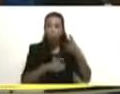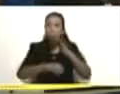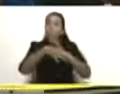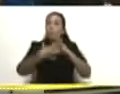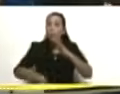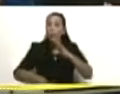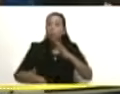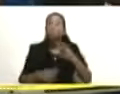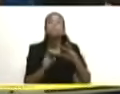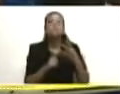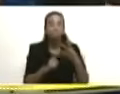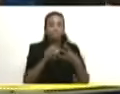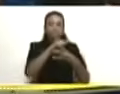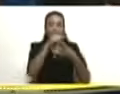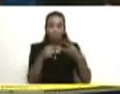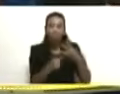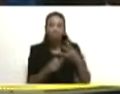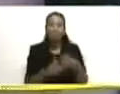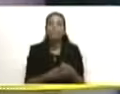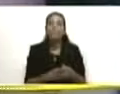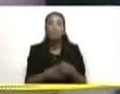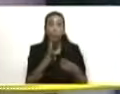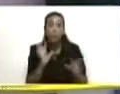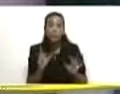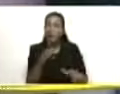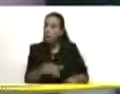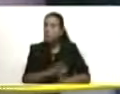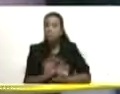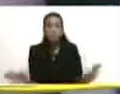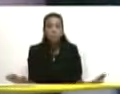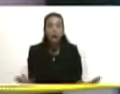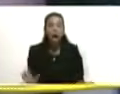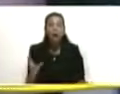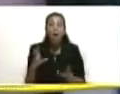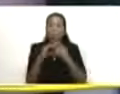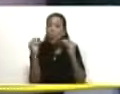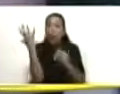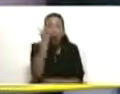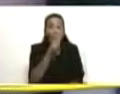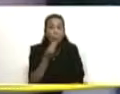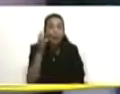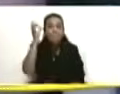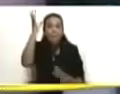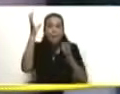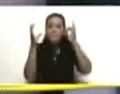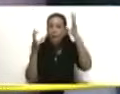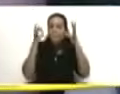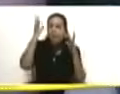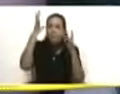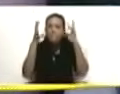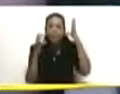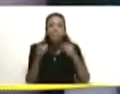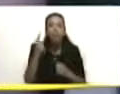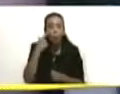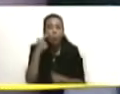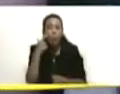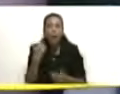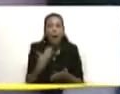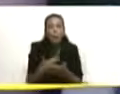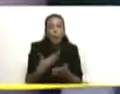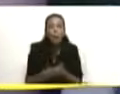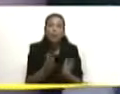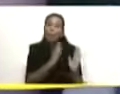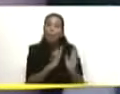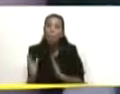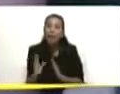y soberano. Y soberano. Entonces, bueno, allí toda la juventud a poner su creatividad. También, presidente, un